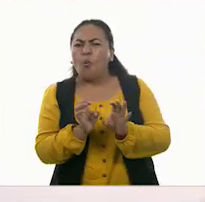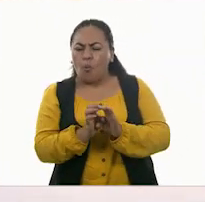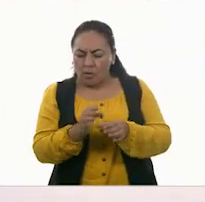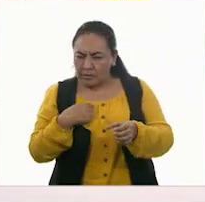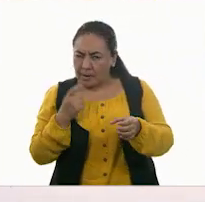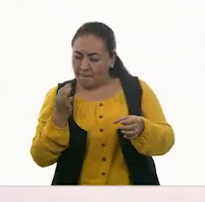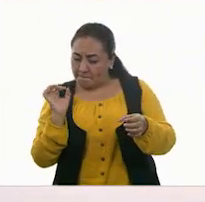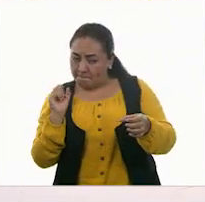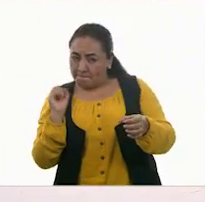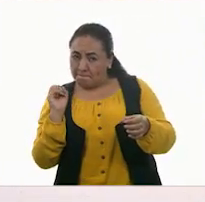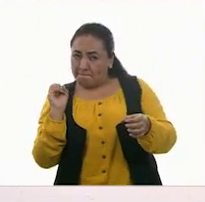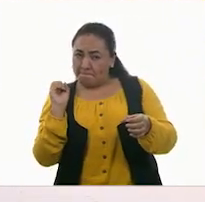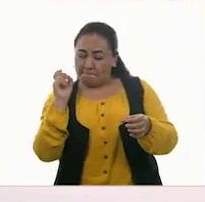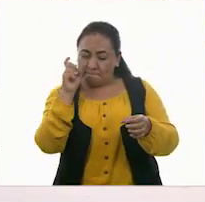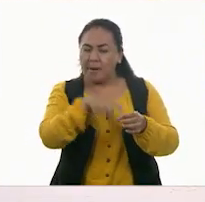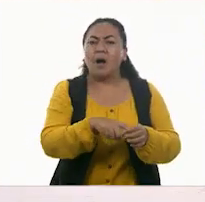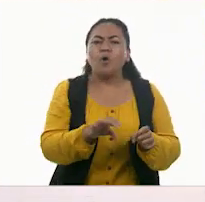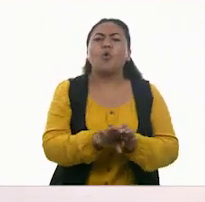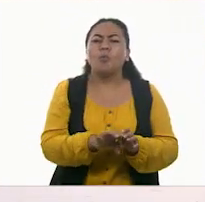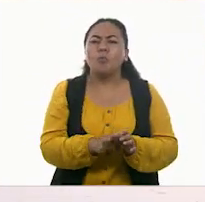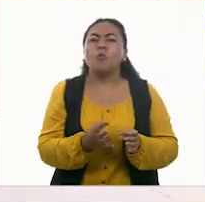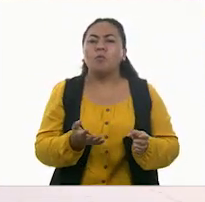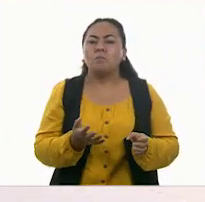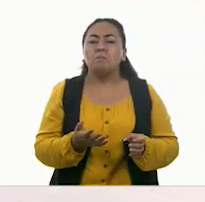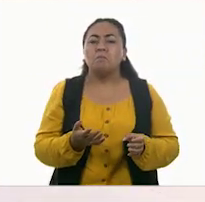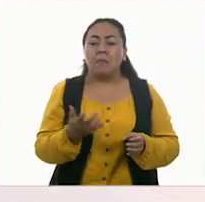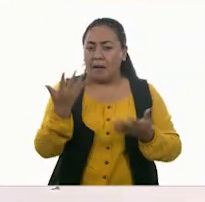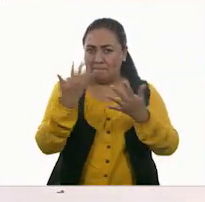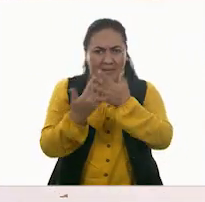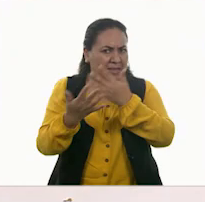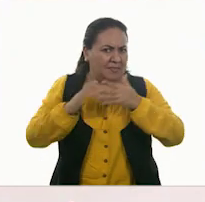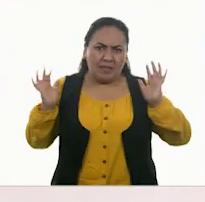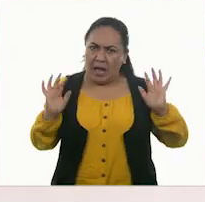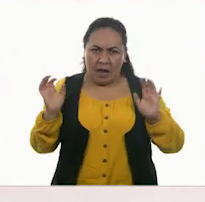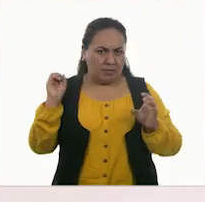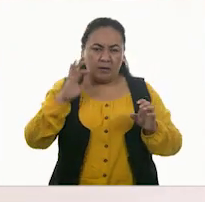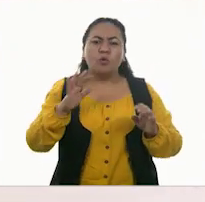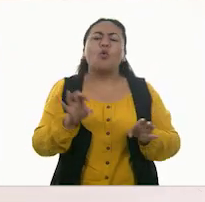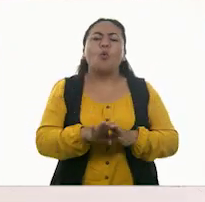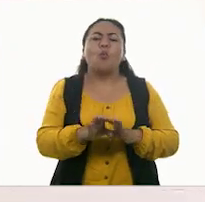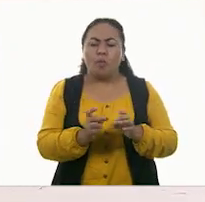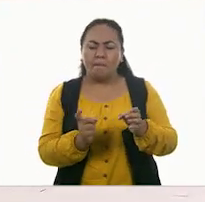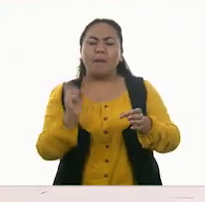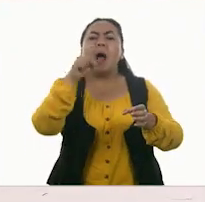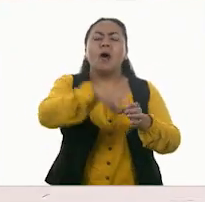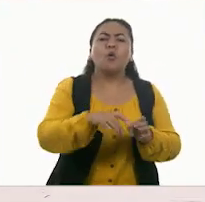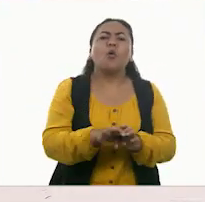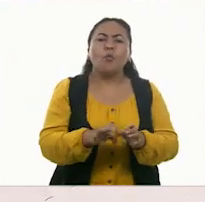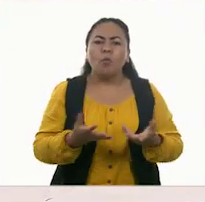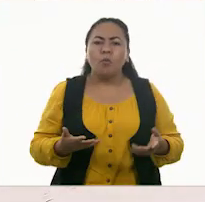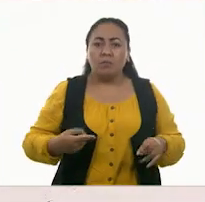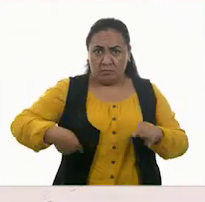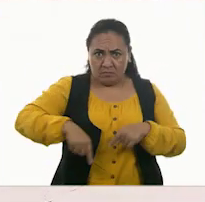eso sin utilizar las manos? ¿Cómo daría? Pateando. Ok, pero ¿cómo lo vas a meter aquí?